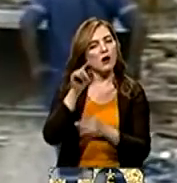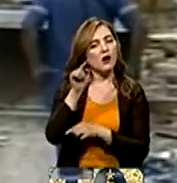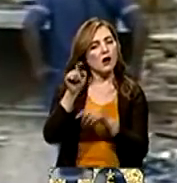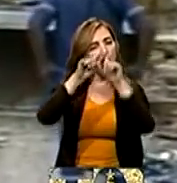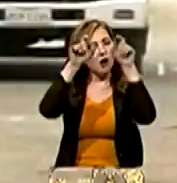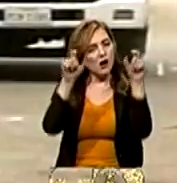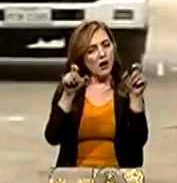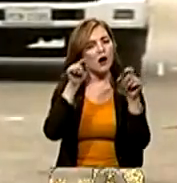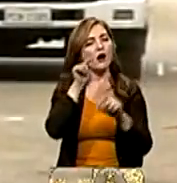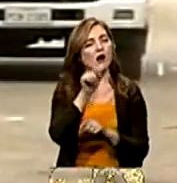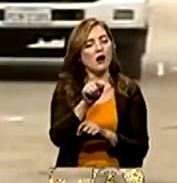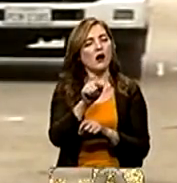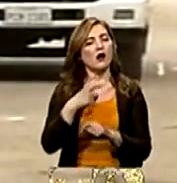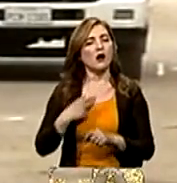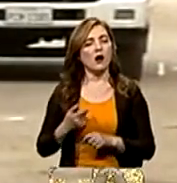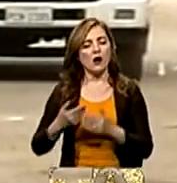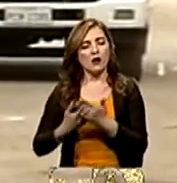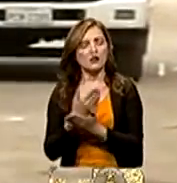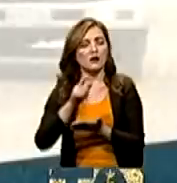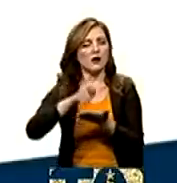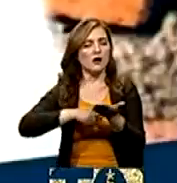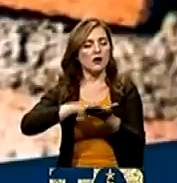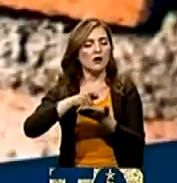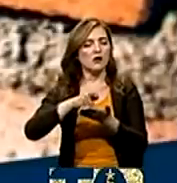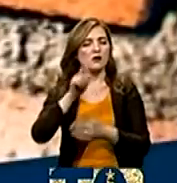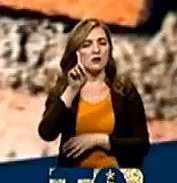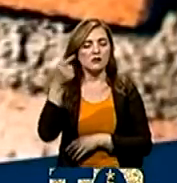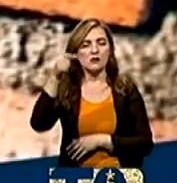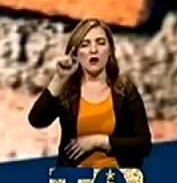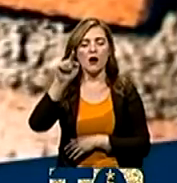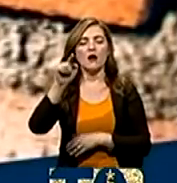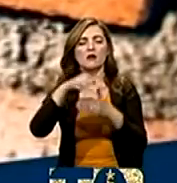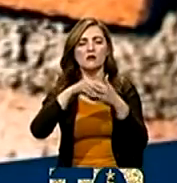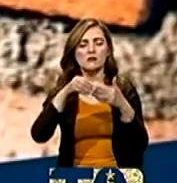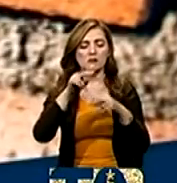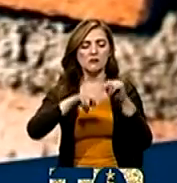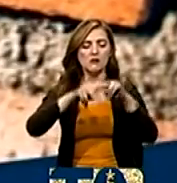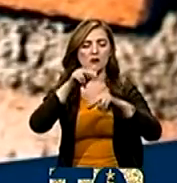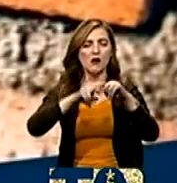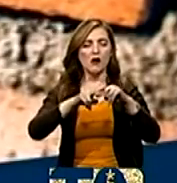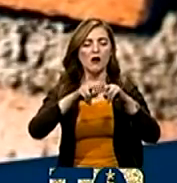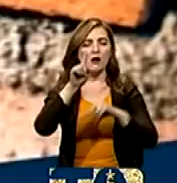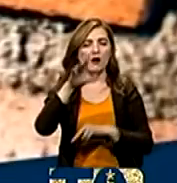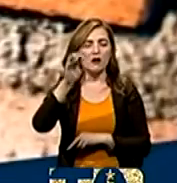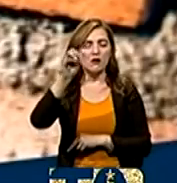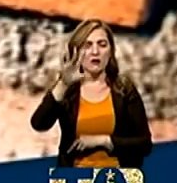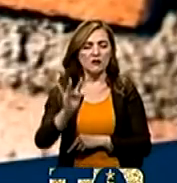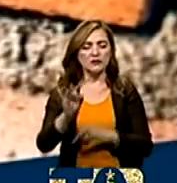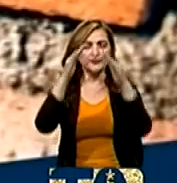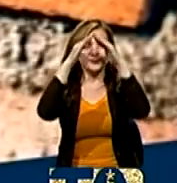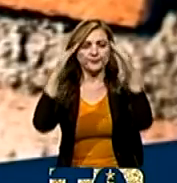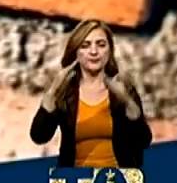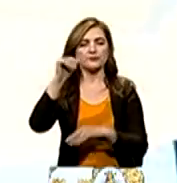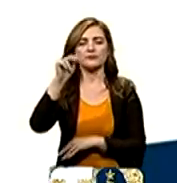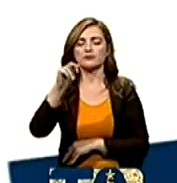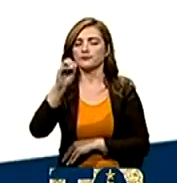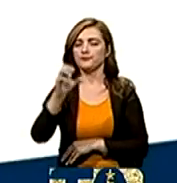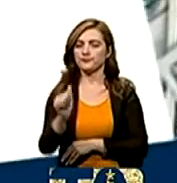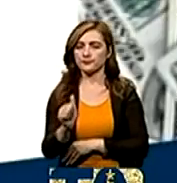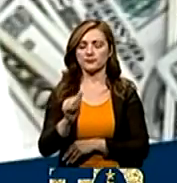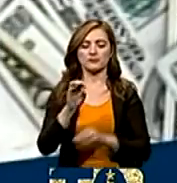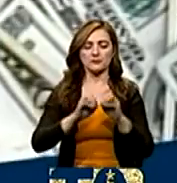empresa supuestamente obtuvo un nuevo contrato por más de $1 millón para la construcción de 108 viviendas en canoa. El